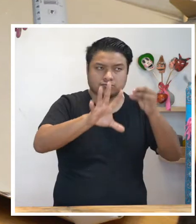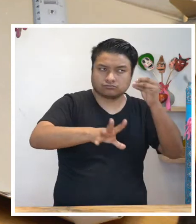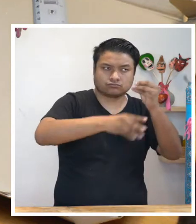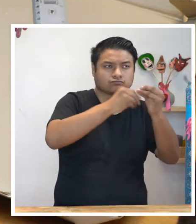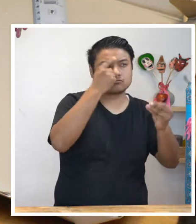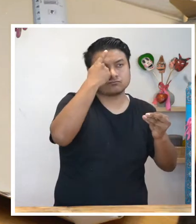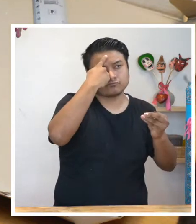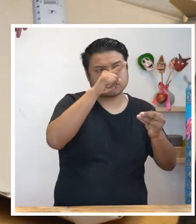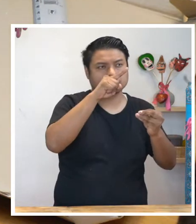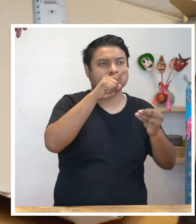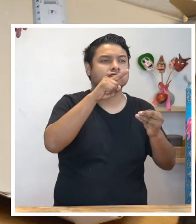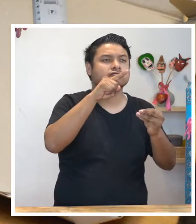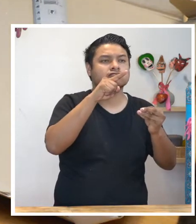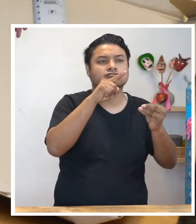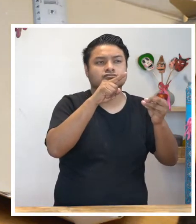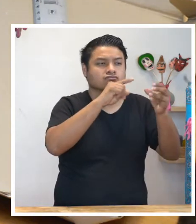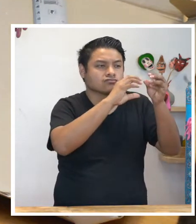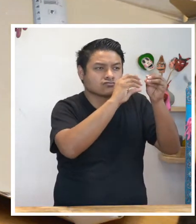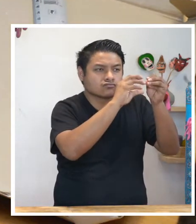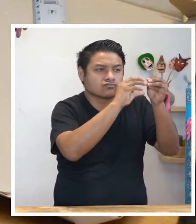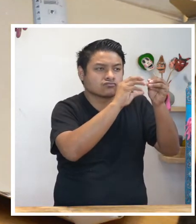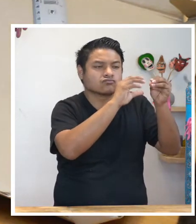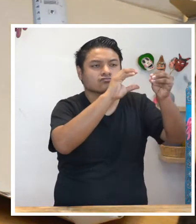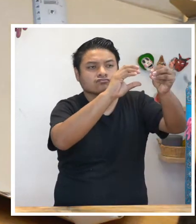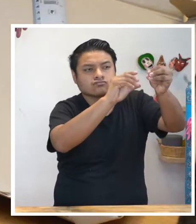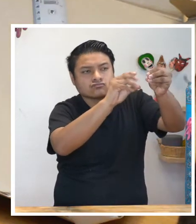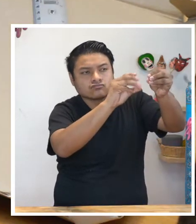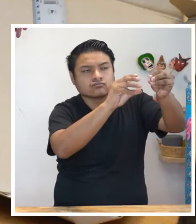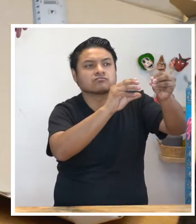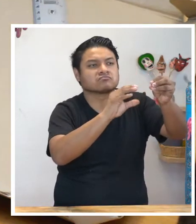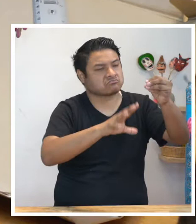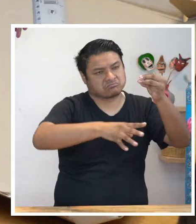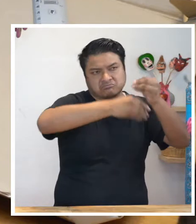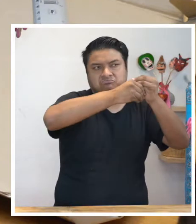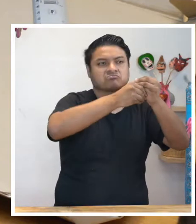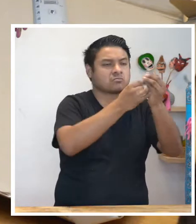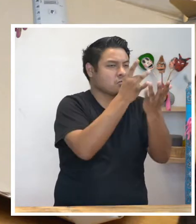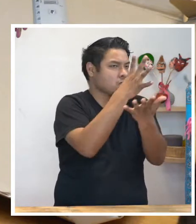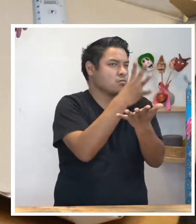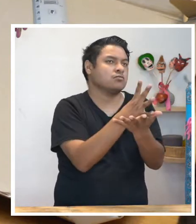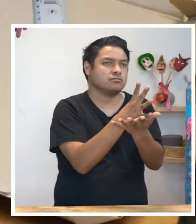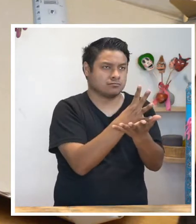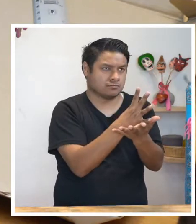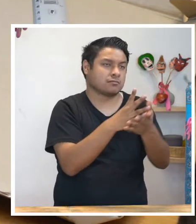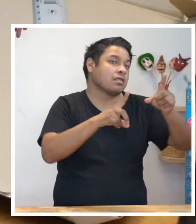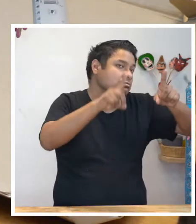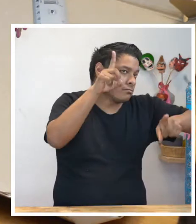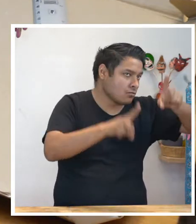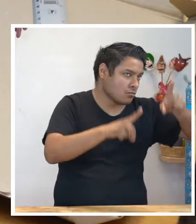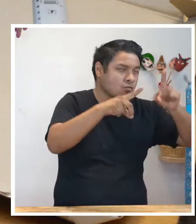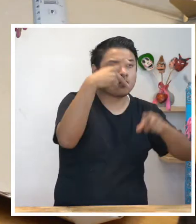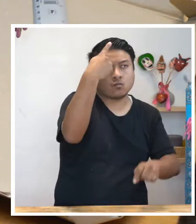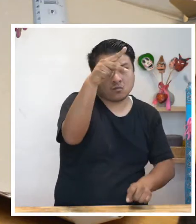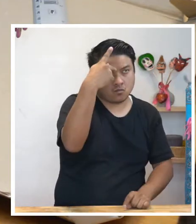por este espacio. Si el cajón ya cuenta con los agujeros, pues ya nada más lo que vamos a hacer